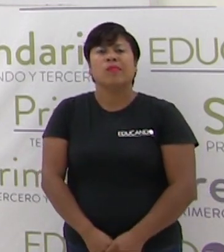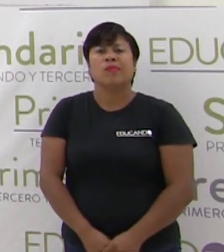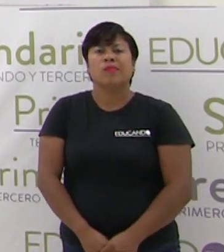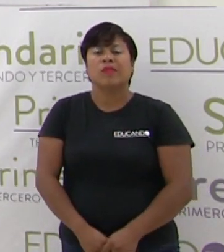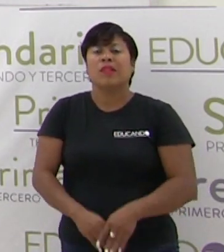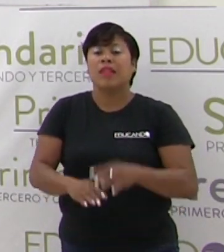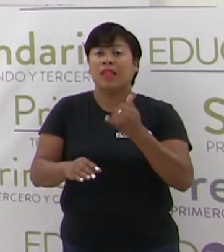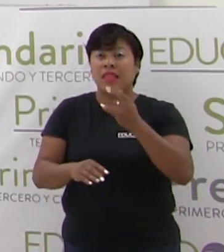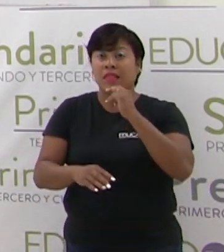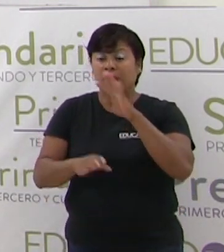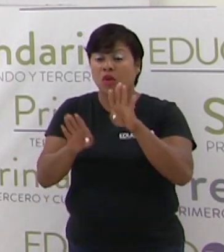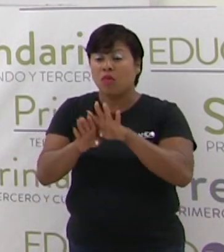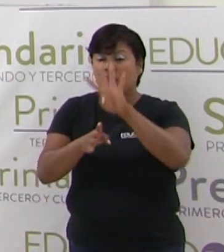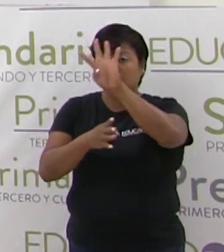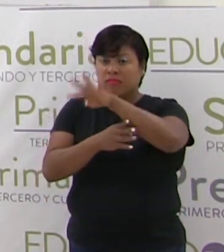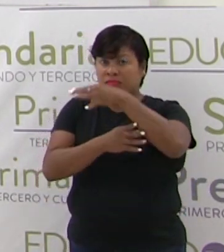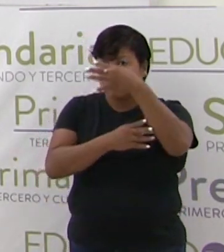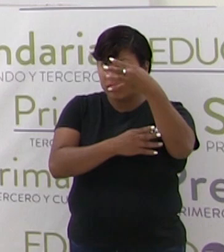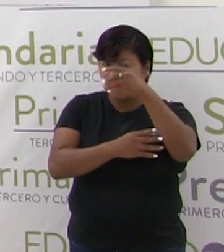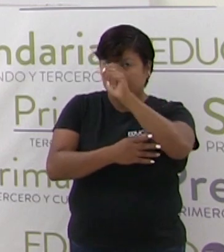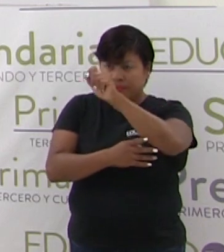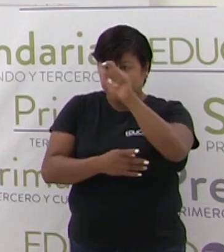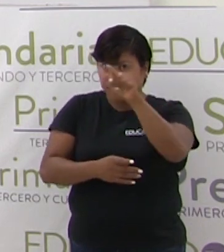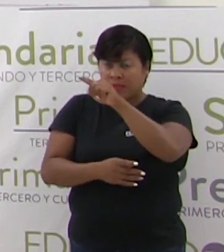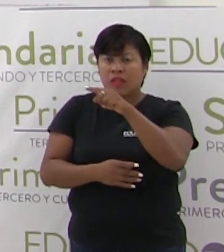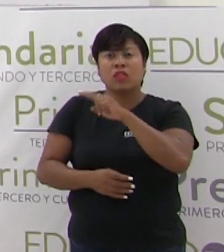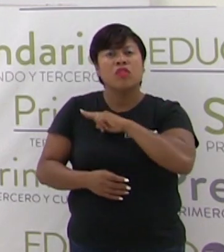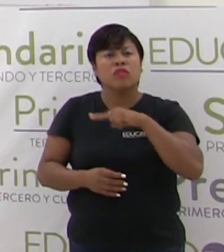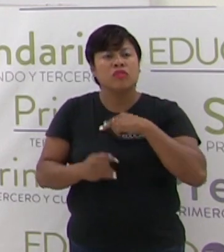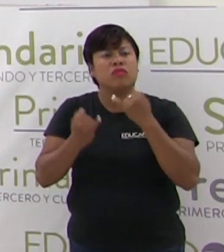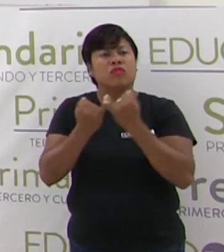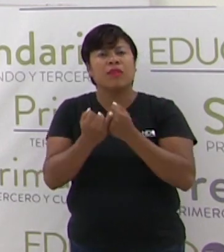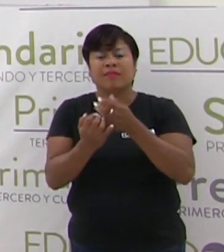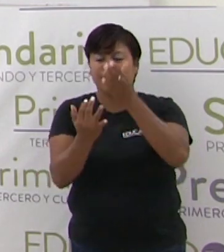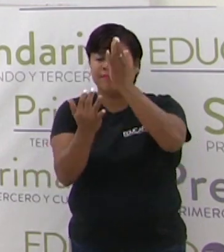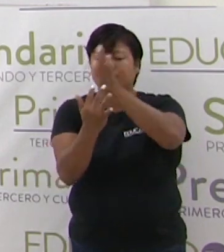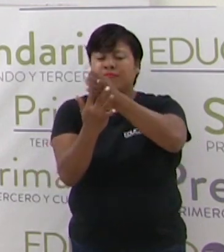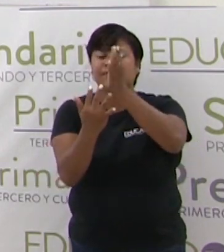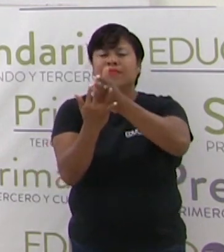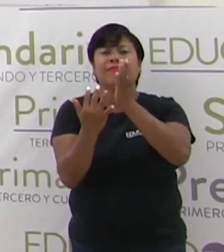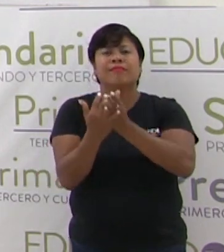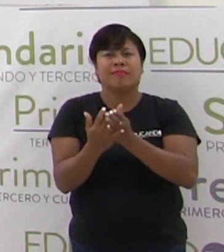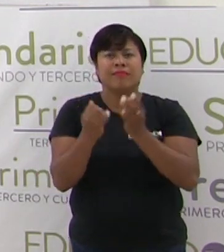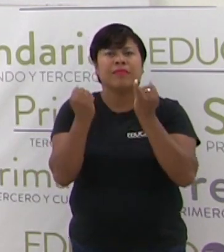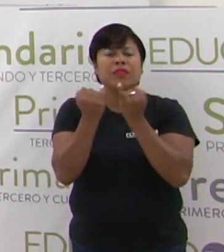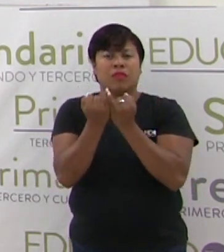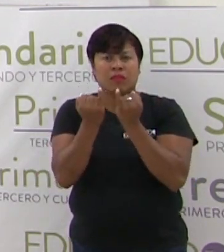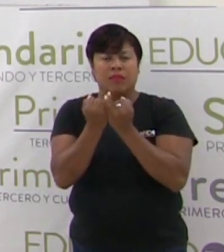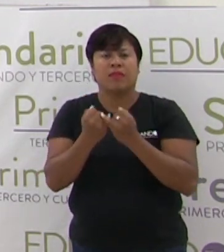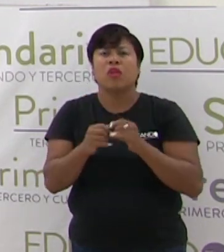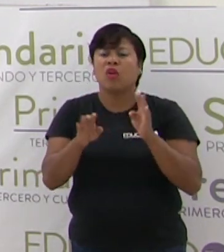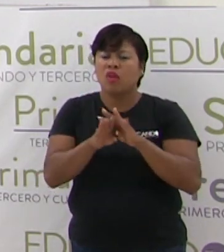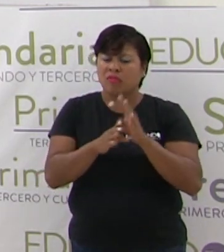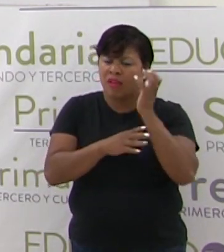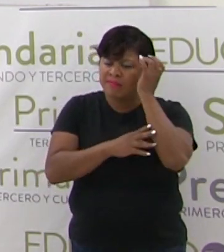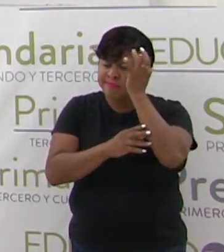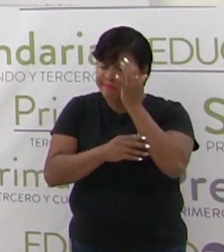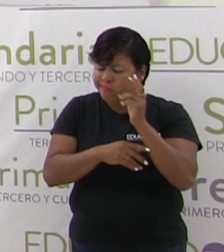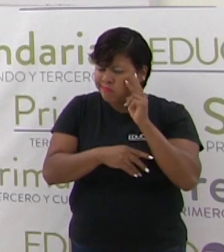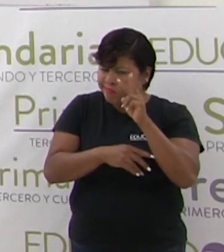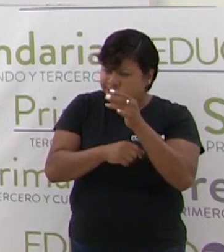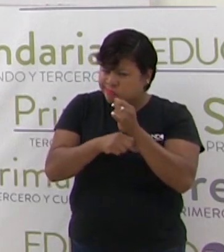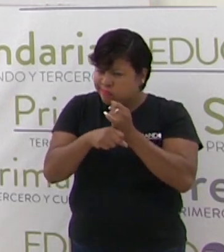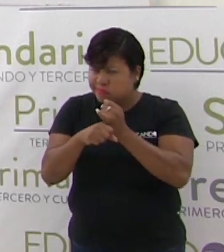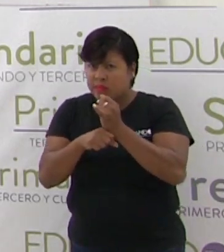La estructura también la dilucidamos a partir de la lectura y el análisis. ¿Se